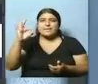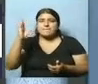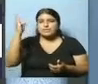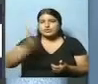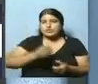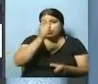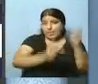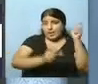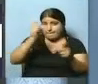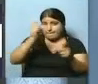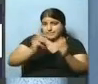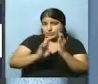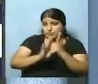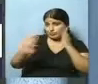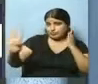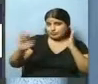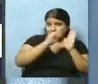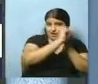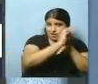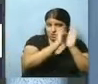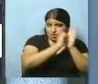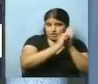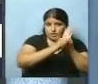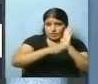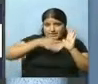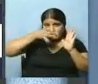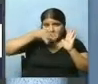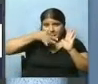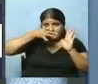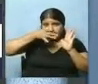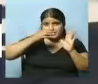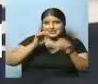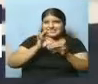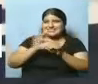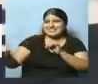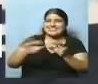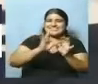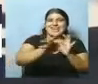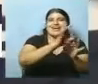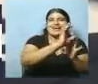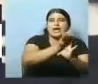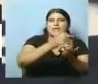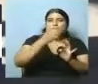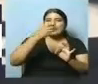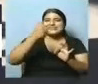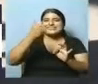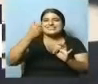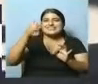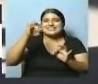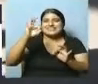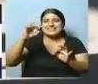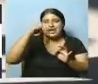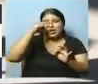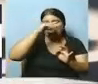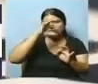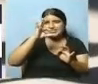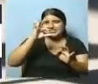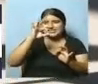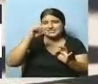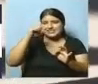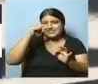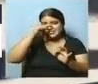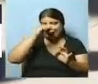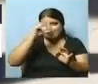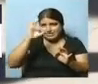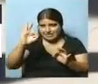se está inscribiendo, anotando para hacer el test, estamos sacando entre un 60 y un 70% de positivos, que la vez pasada cuando